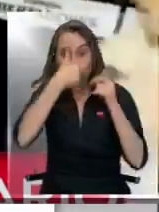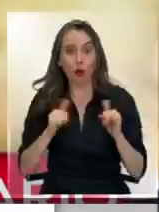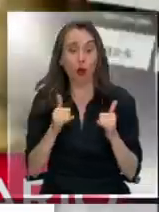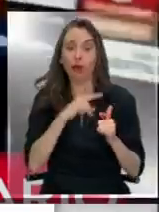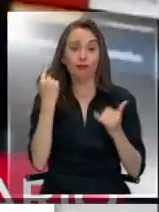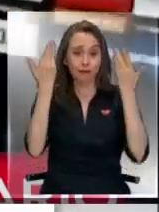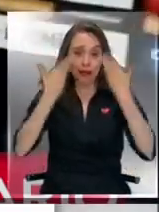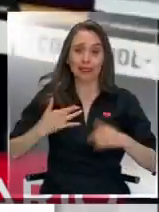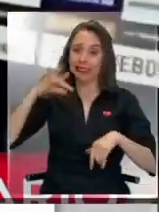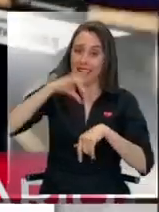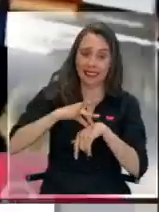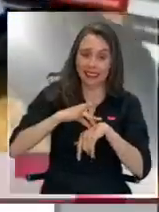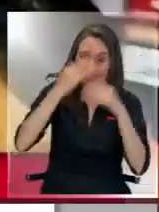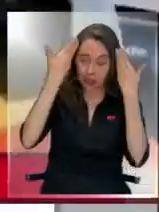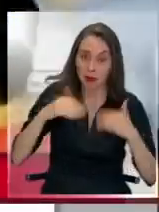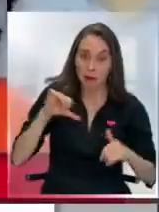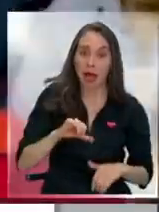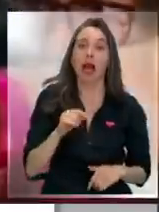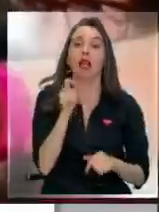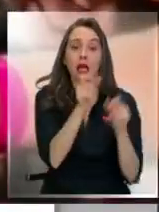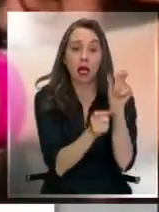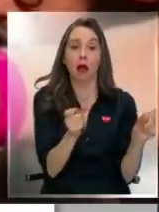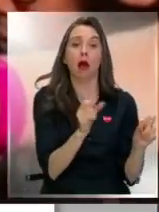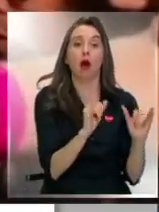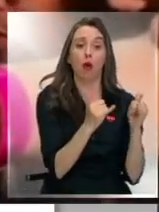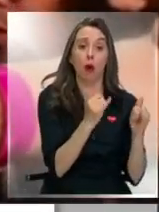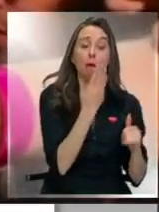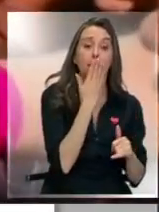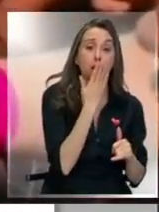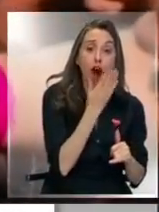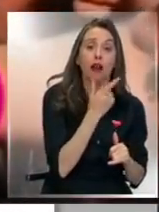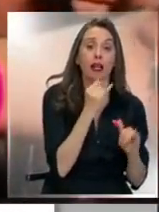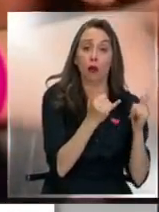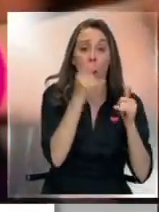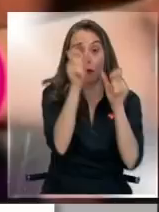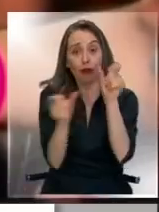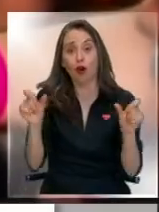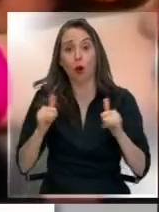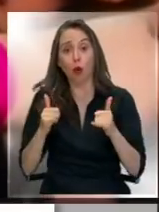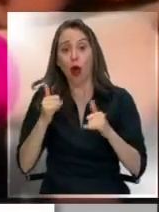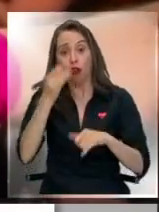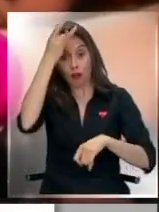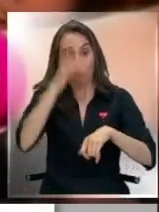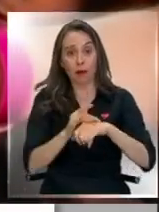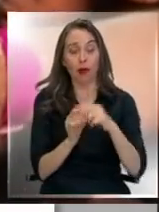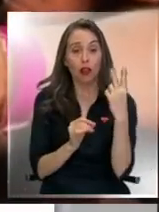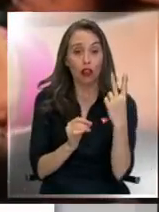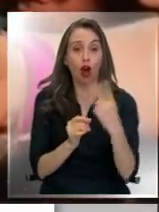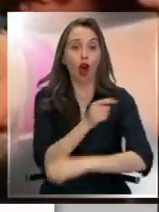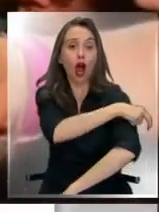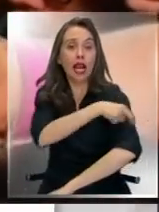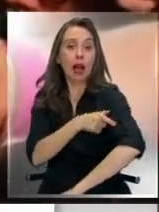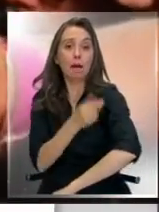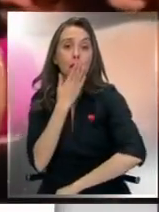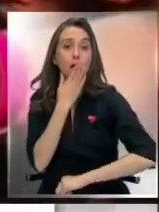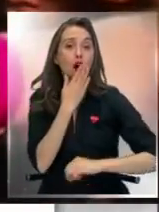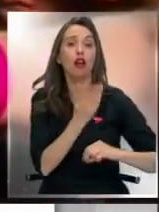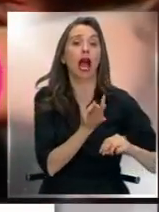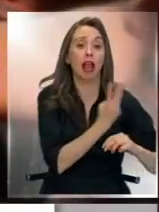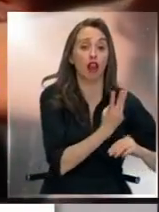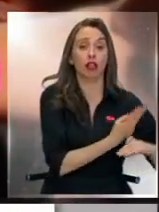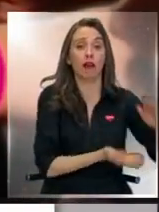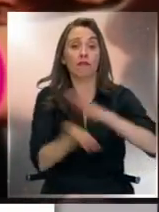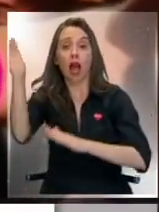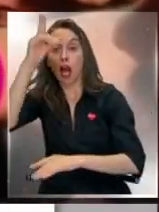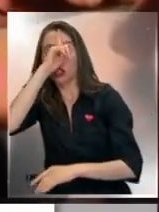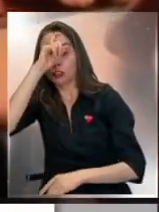condiciones. Boca le encantaría jugar, el problema es que no tenemos los jugadores en condiciones. Si tenemos dos jugadores y el capitán de Boca yendo al hospital, tenemos el